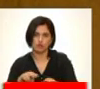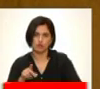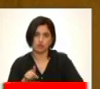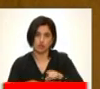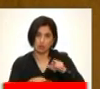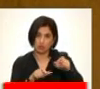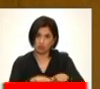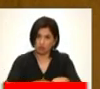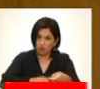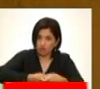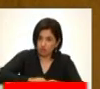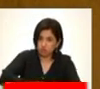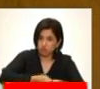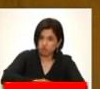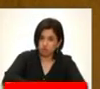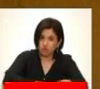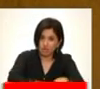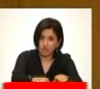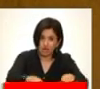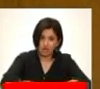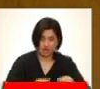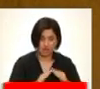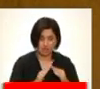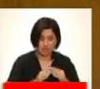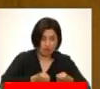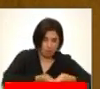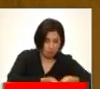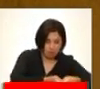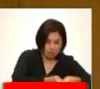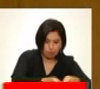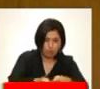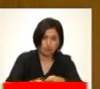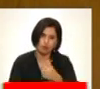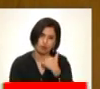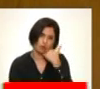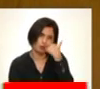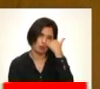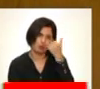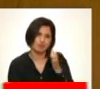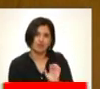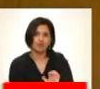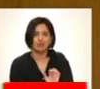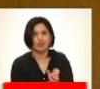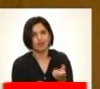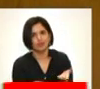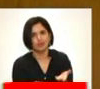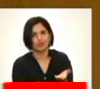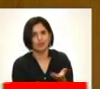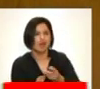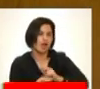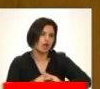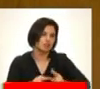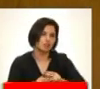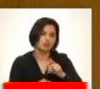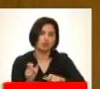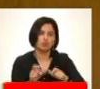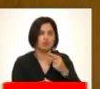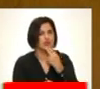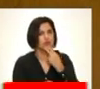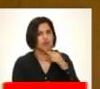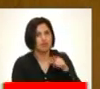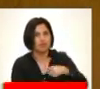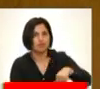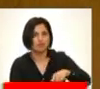haciendo zanjas alrededor de sus predios, creo que es un poquito vergonzoso para el Estado lo que están haciendo esos pobladores. Si